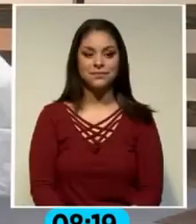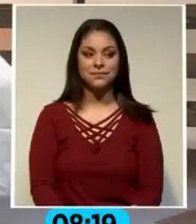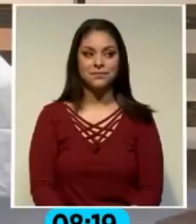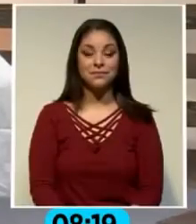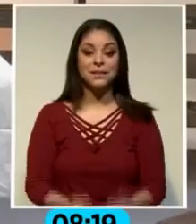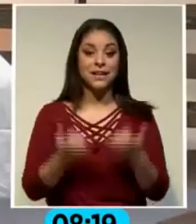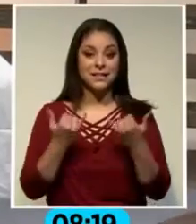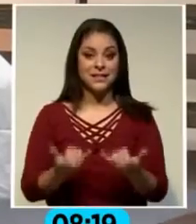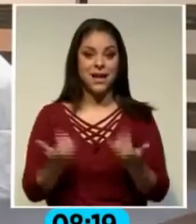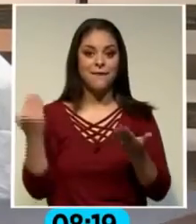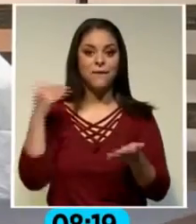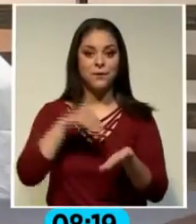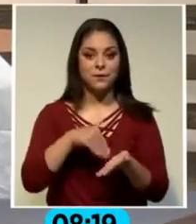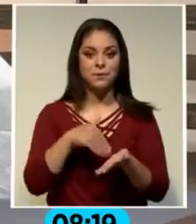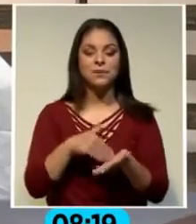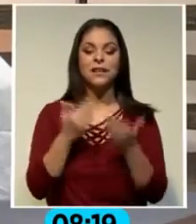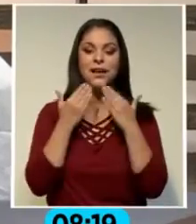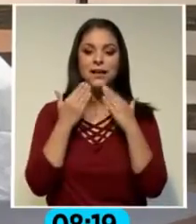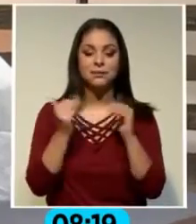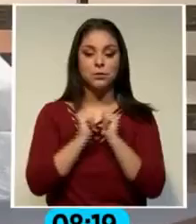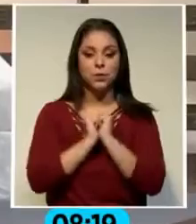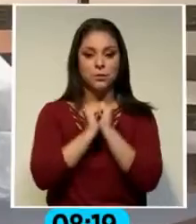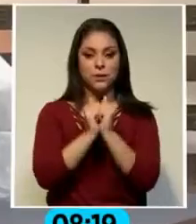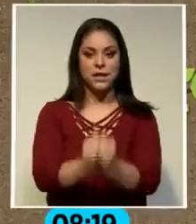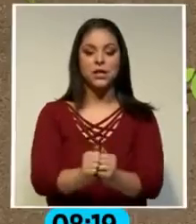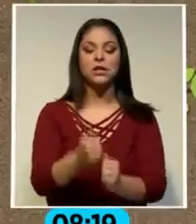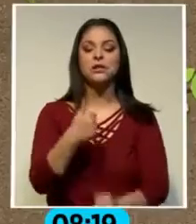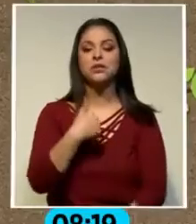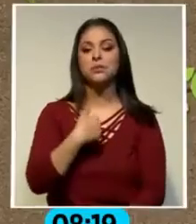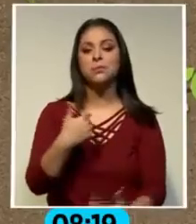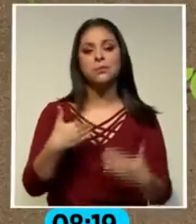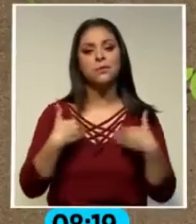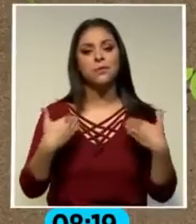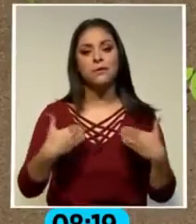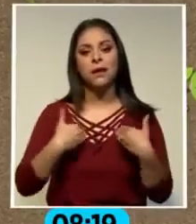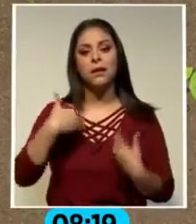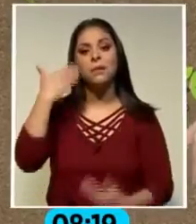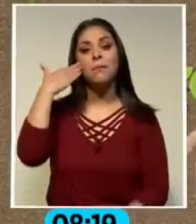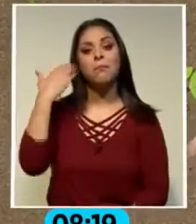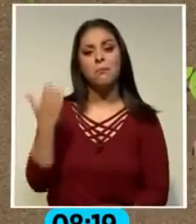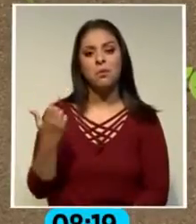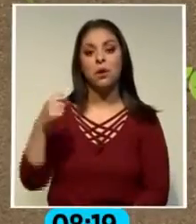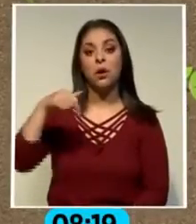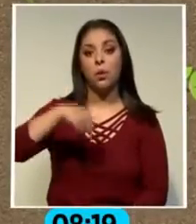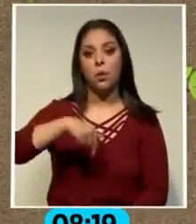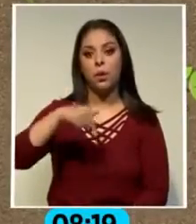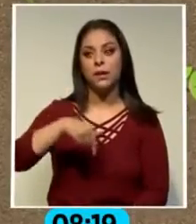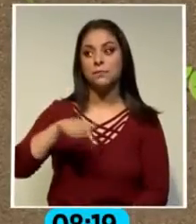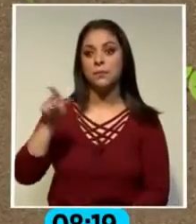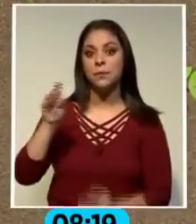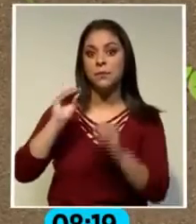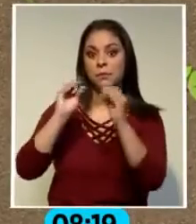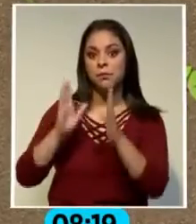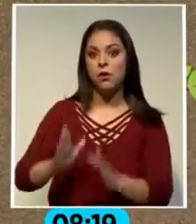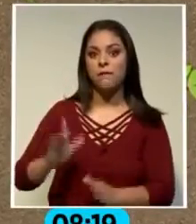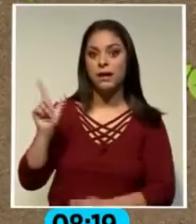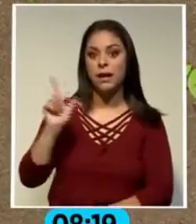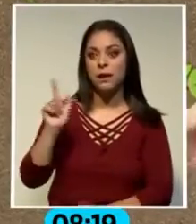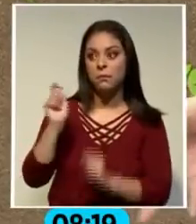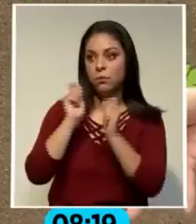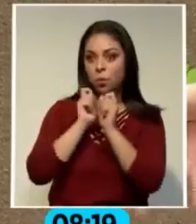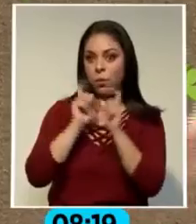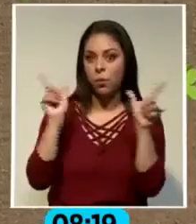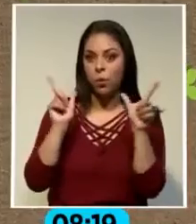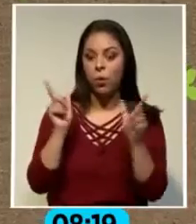Y estamos de vuelta, muchas gracias por acompañarnos. Yo estoy súper feliz porque hoy Niña Ley me sorprendió con lo de las galletas. Niña